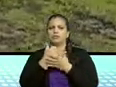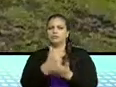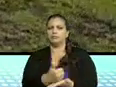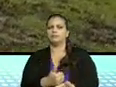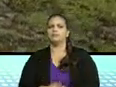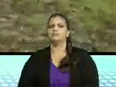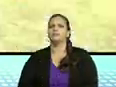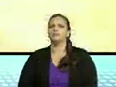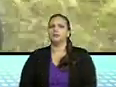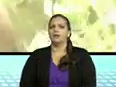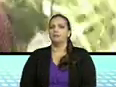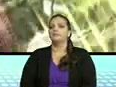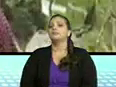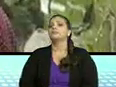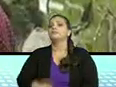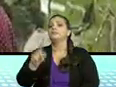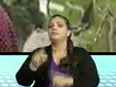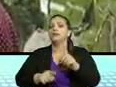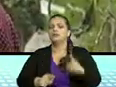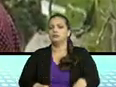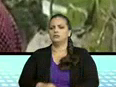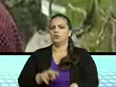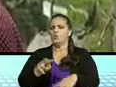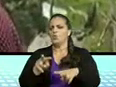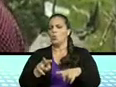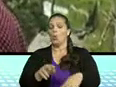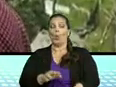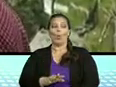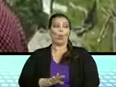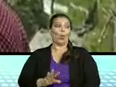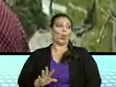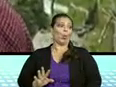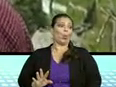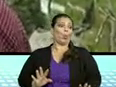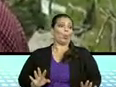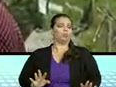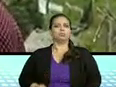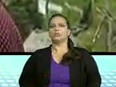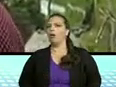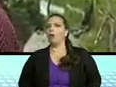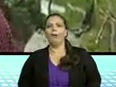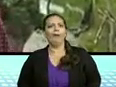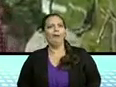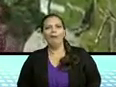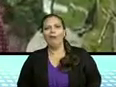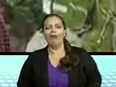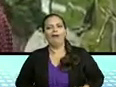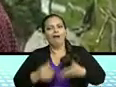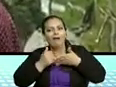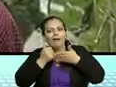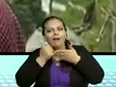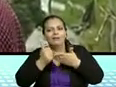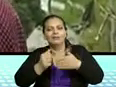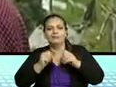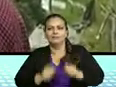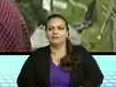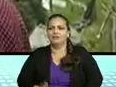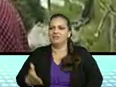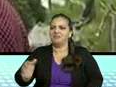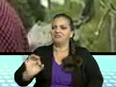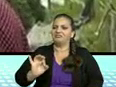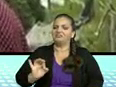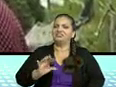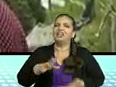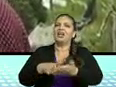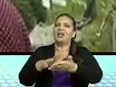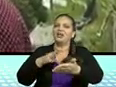ajeno. Vean cómo este niño de apenas 10 años nos da una muestra de solidaridad y de coraje y valentía. Bien